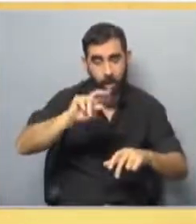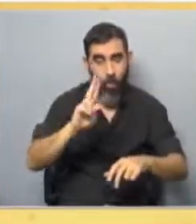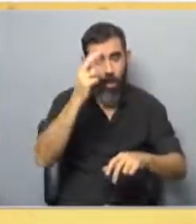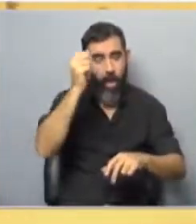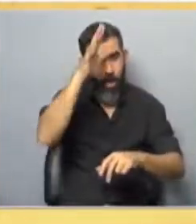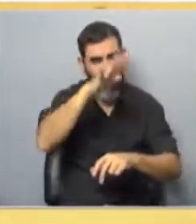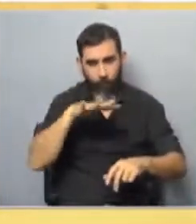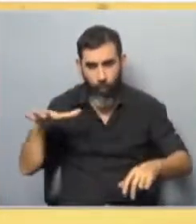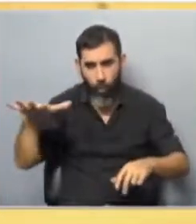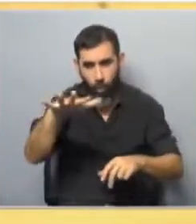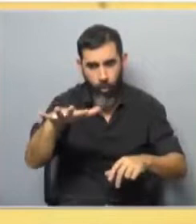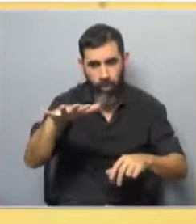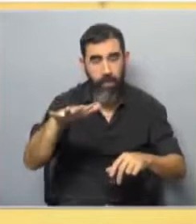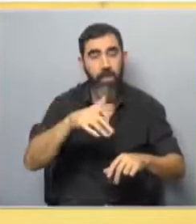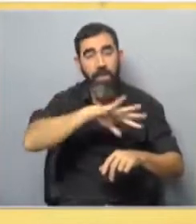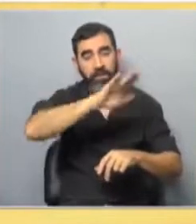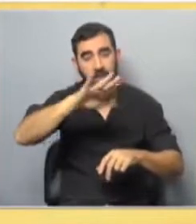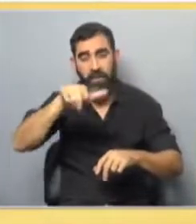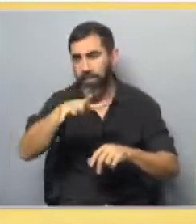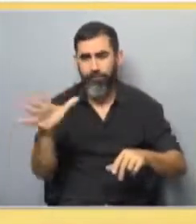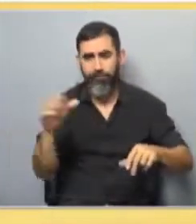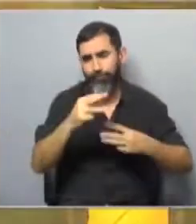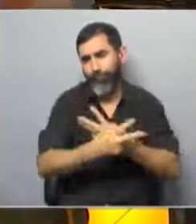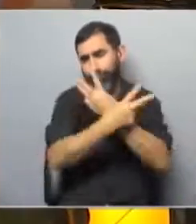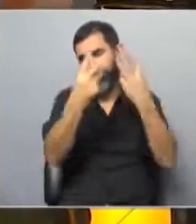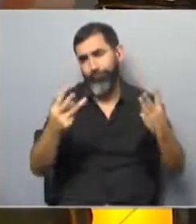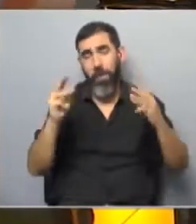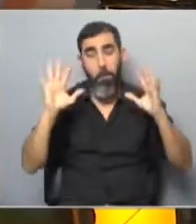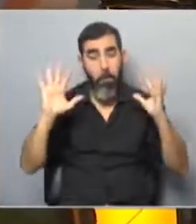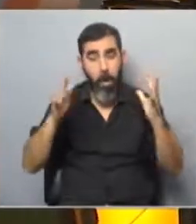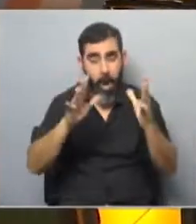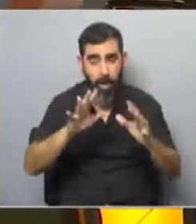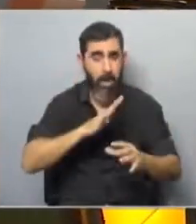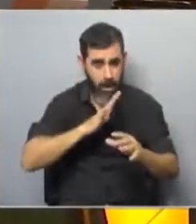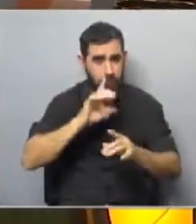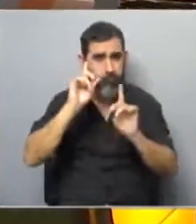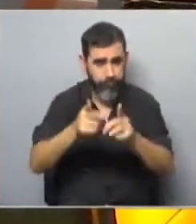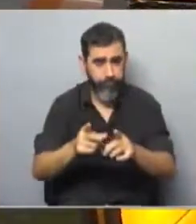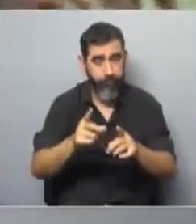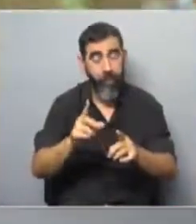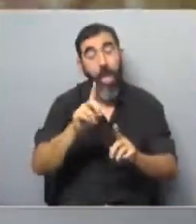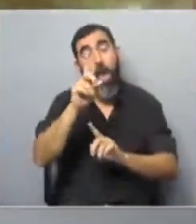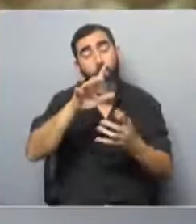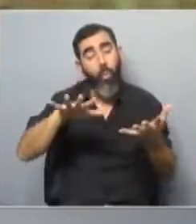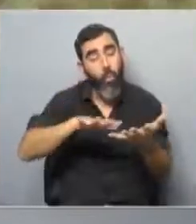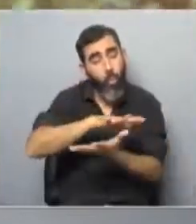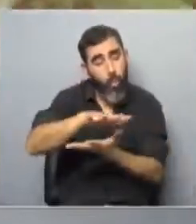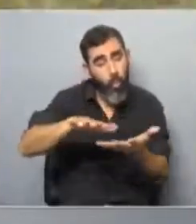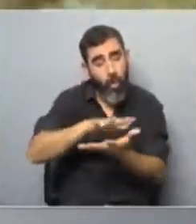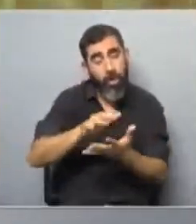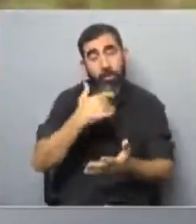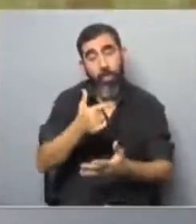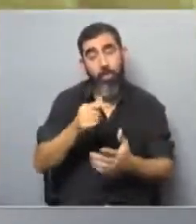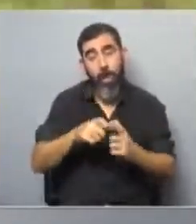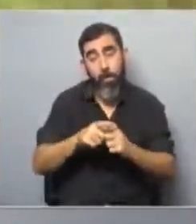bosques, y este ciervo que está básicamente por todos lados, aparece más en bosque parque. Y lo que sí, en algunos lugares ha comenzado a ver que cuando